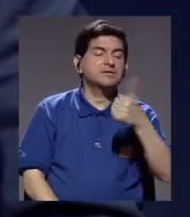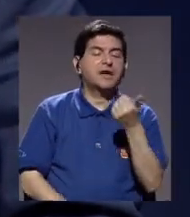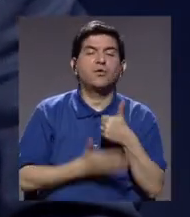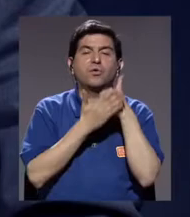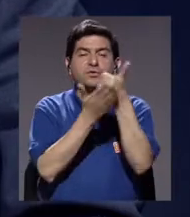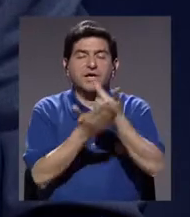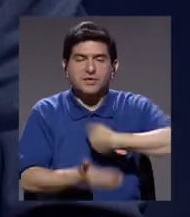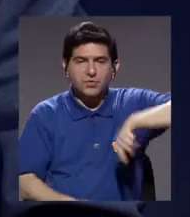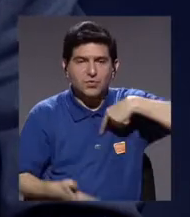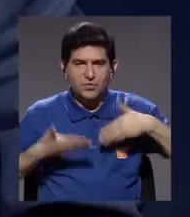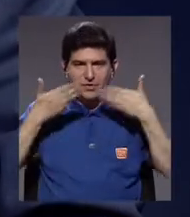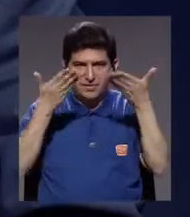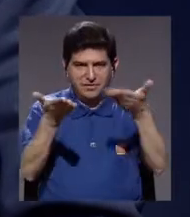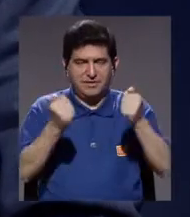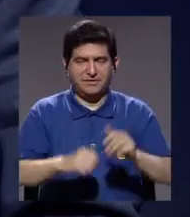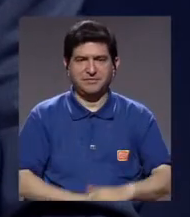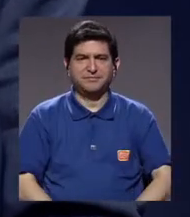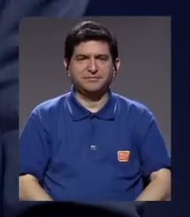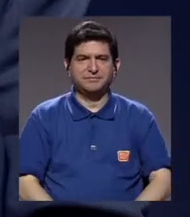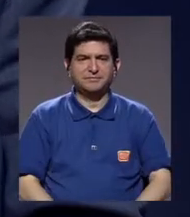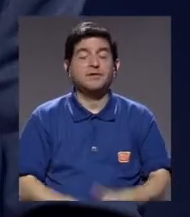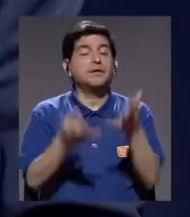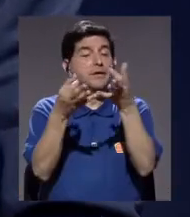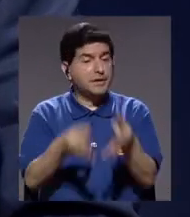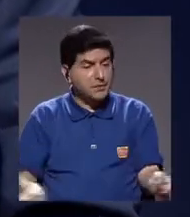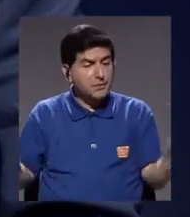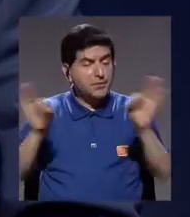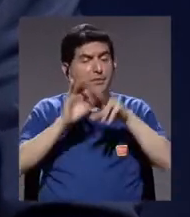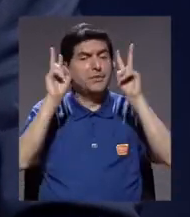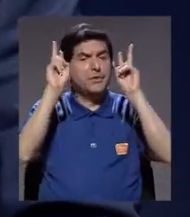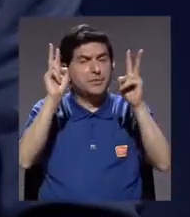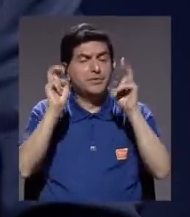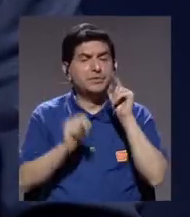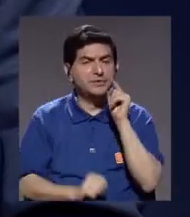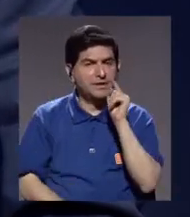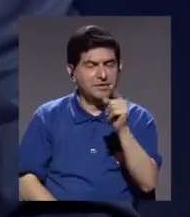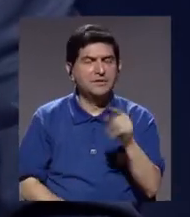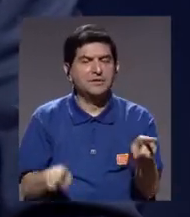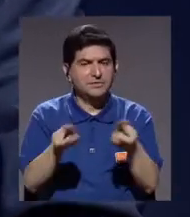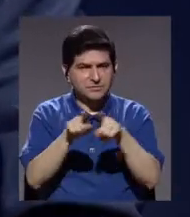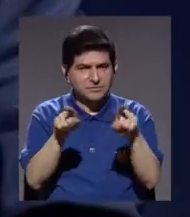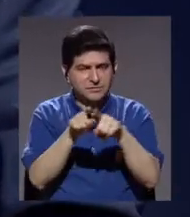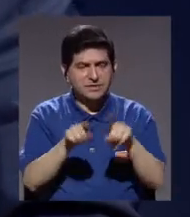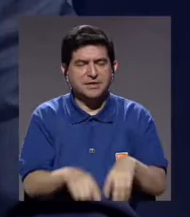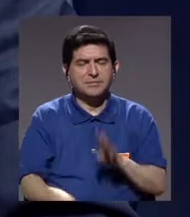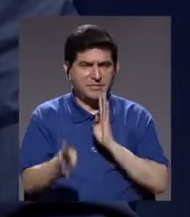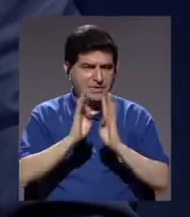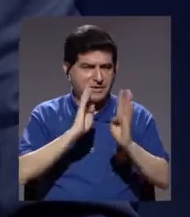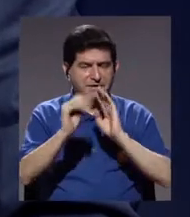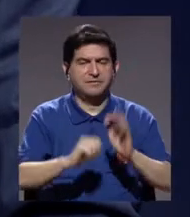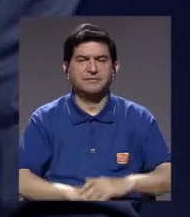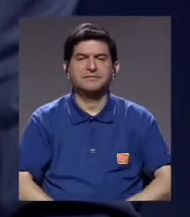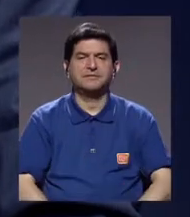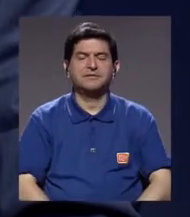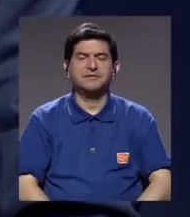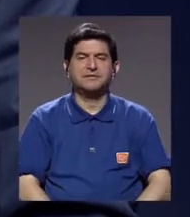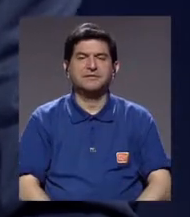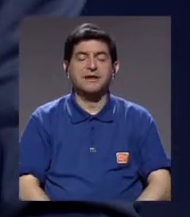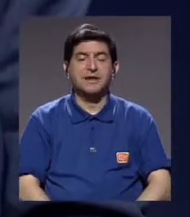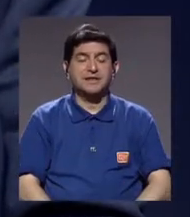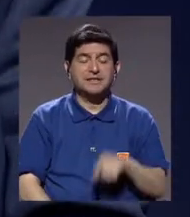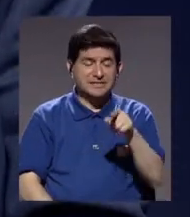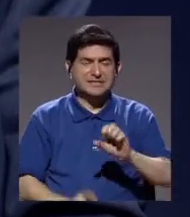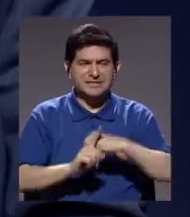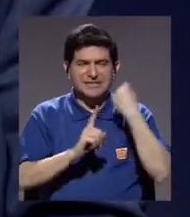importante tema que usted ahora ha tocado es el terrorismo. El terrorismo es hace décadas que Turquía